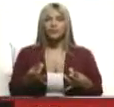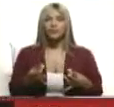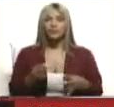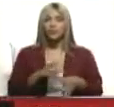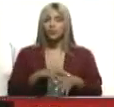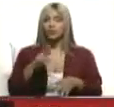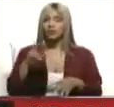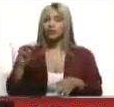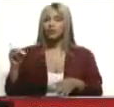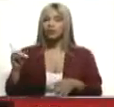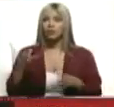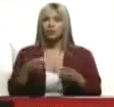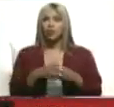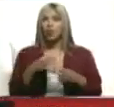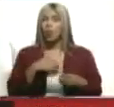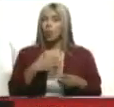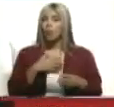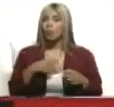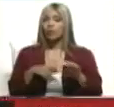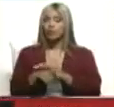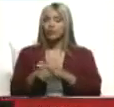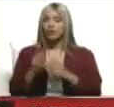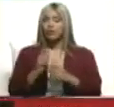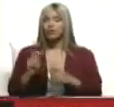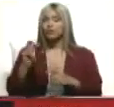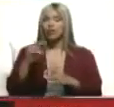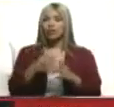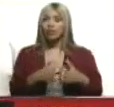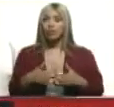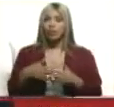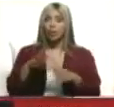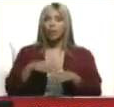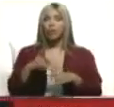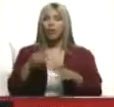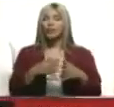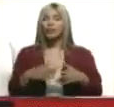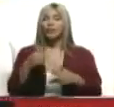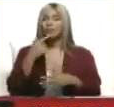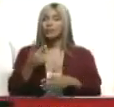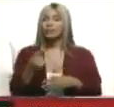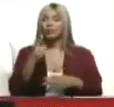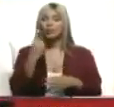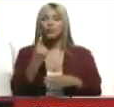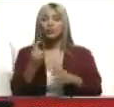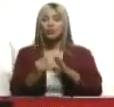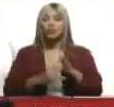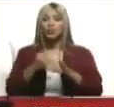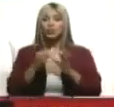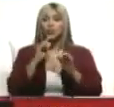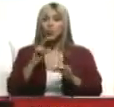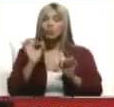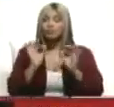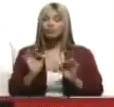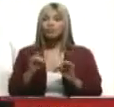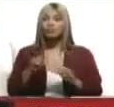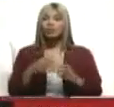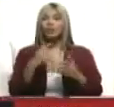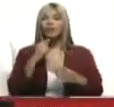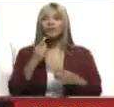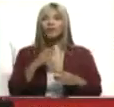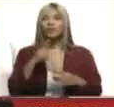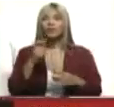doctor Reinaldo Muñoz y su equipo, no puede entrar a un tribunal de Estados Unidos. Porque Estados Unidos dice que la única institución legítima que existe en Venezuela es una